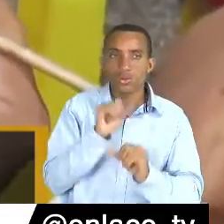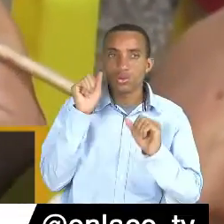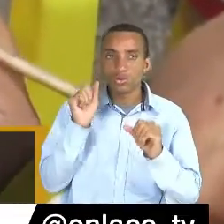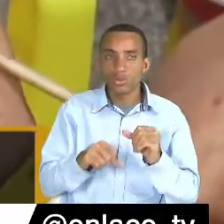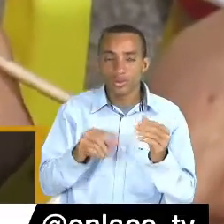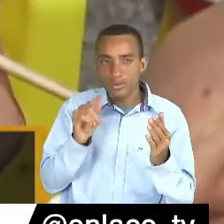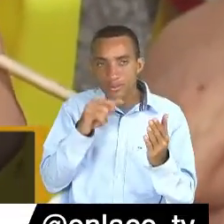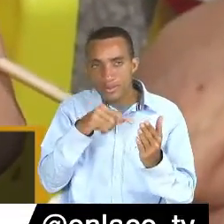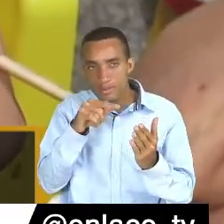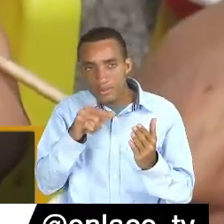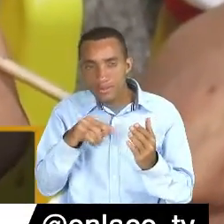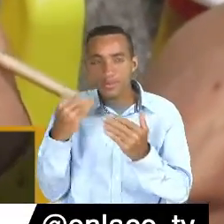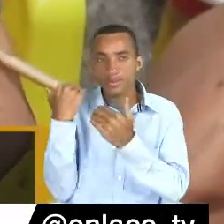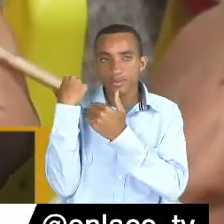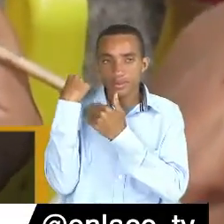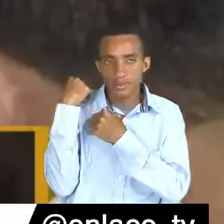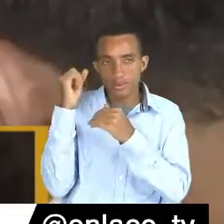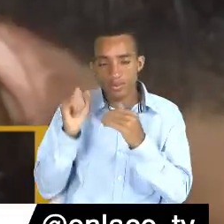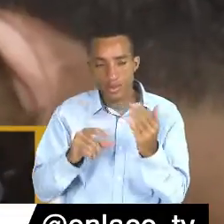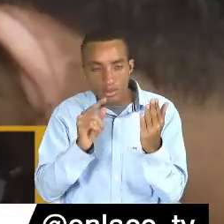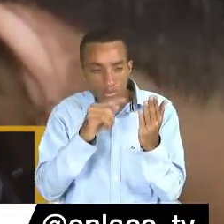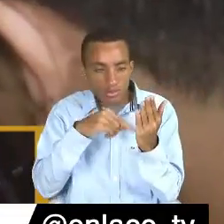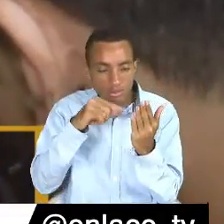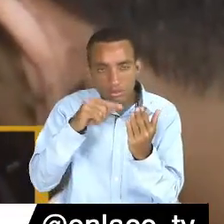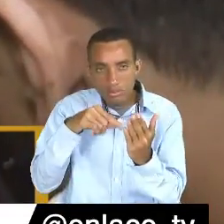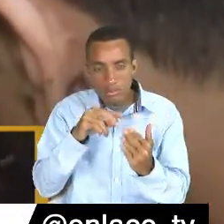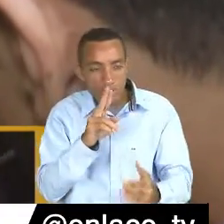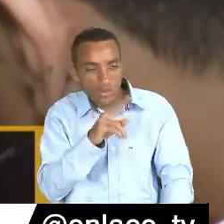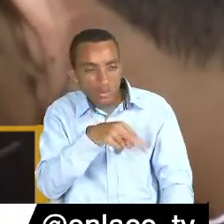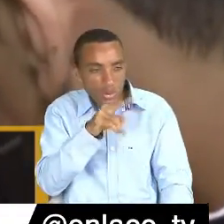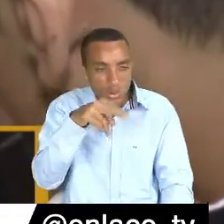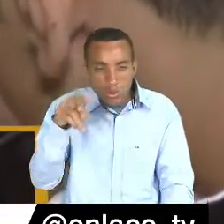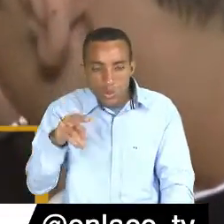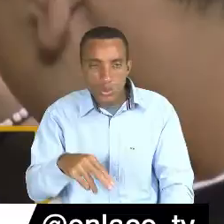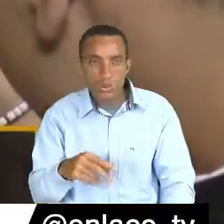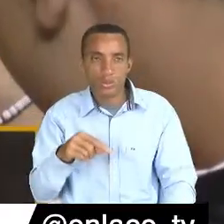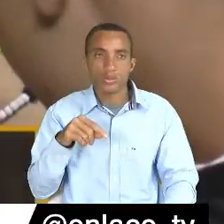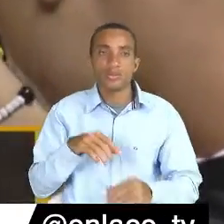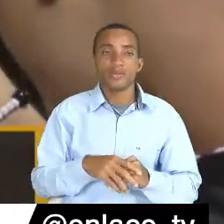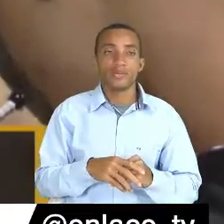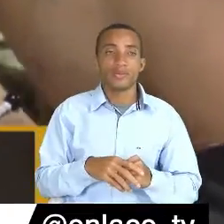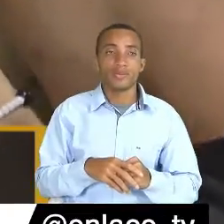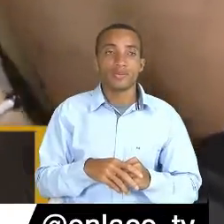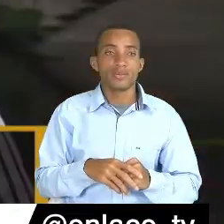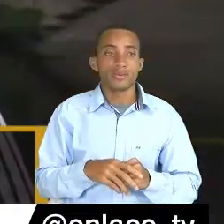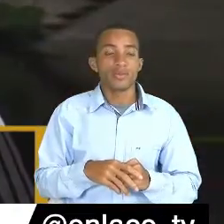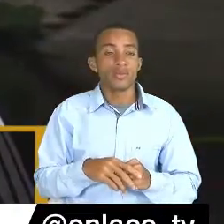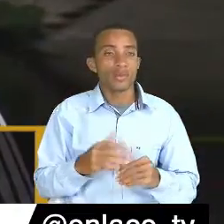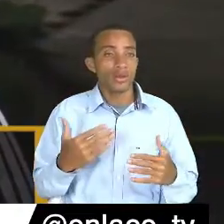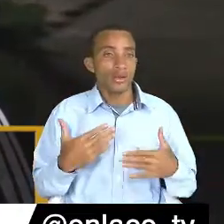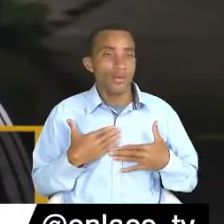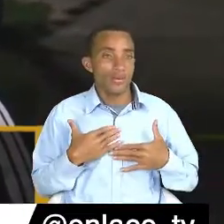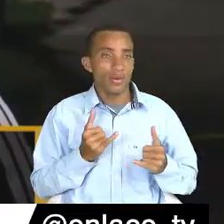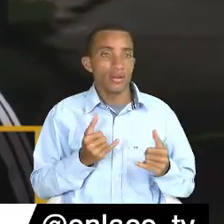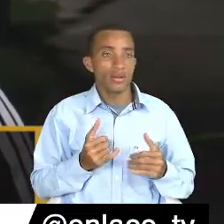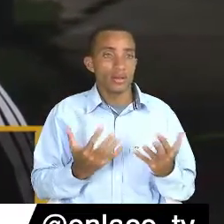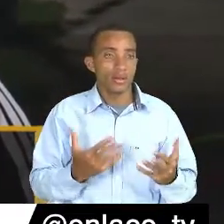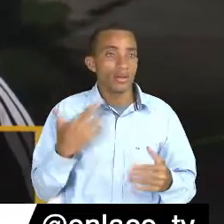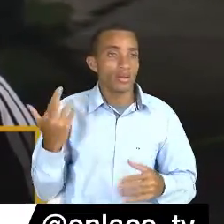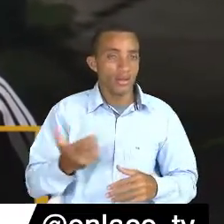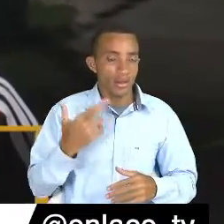los encargados puedan dibujar los sueños de quienes construyen el presente y futuro de esta ciudad. Chicos, ¿sí se van felices? Eso quieren repetir todos los